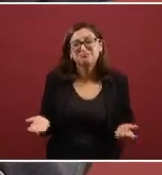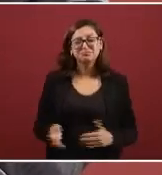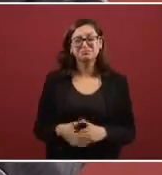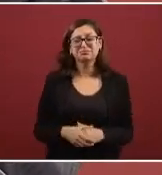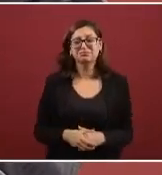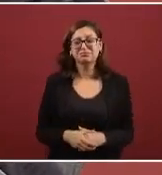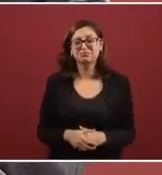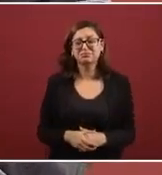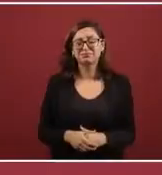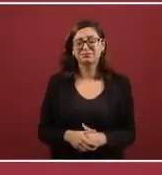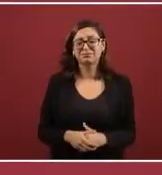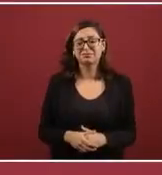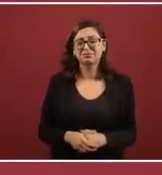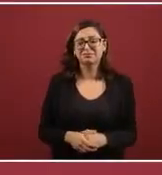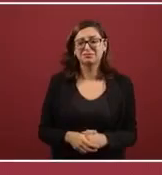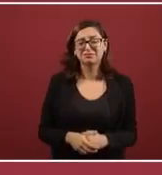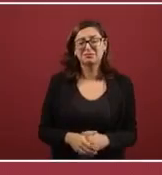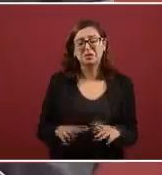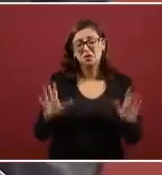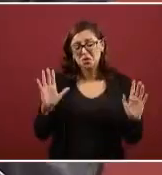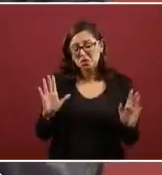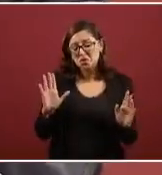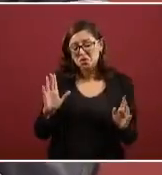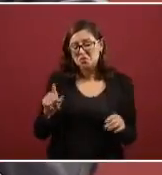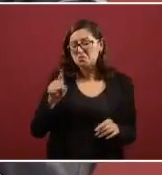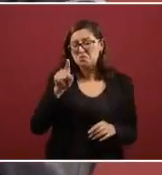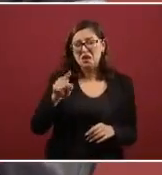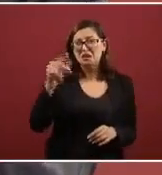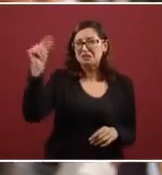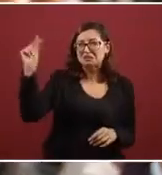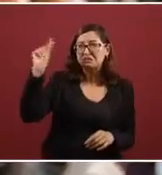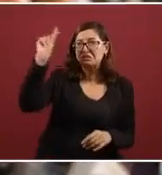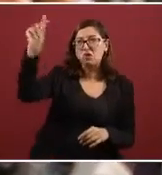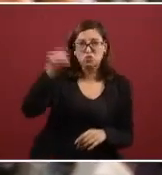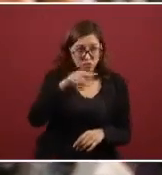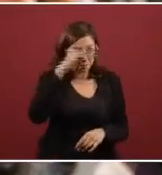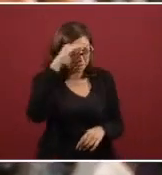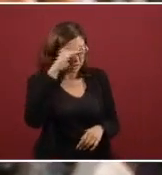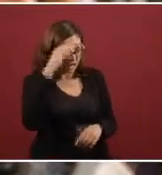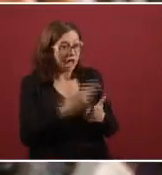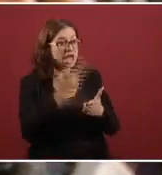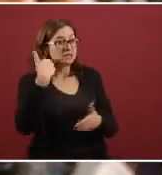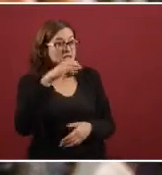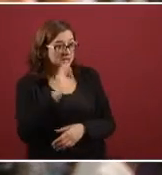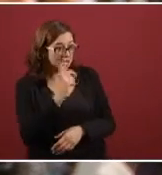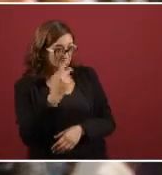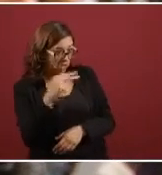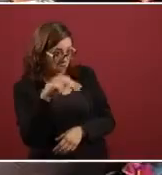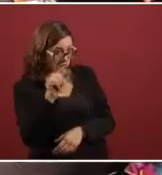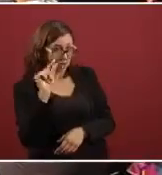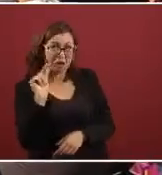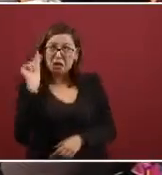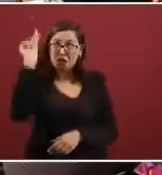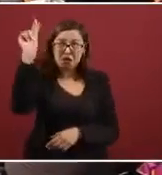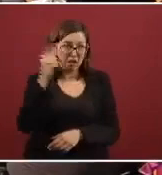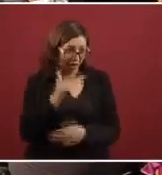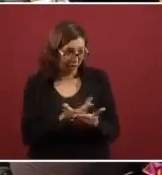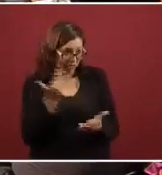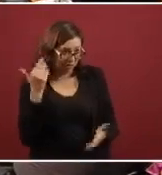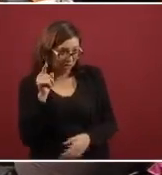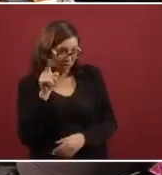en el almanaque. ¿Cree que esa cámara estaba desde el gobierno de Enrique Peña Nieto entonces? Pues no sabemos.